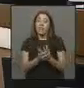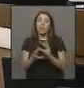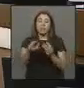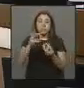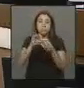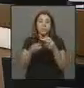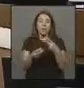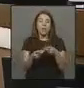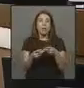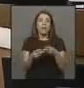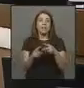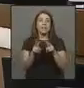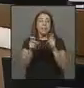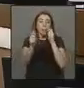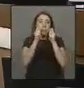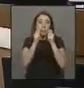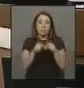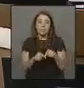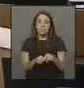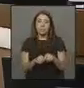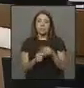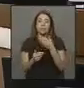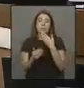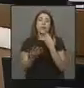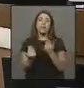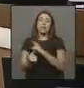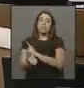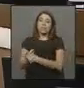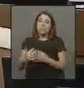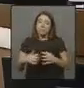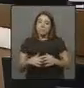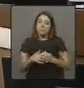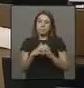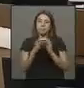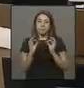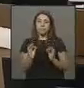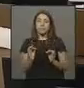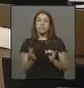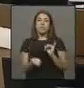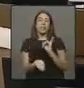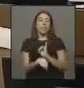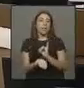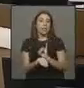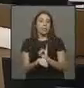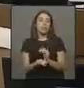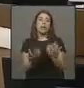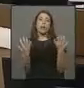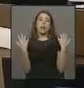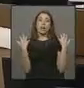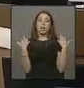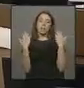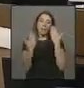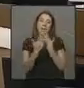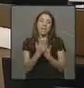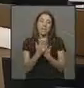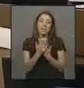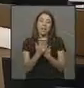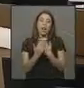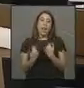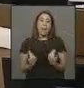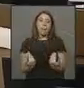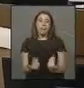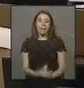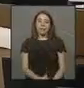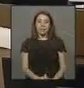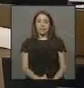pesado. Y una vez más la necesidad de fortalecer urgentemente nuestra institucionalidad responsable de enfrentar este tipo de